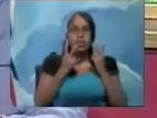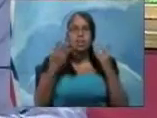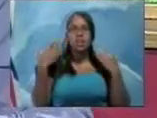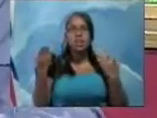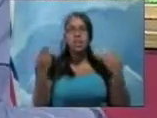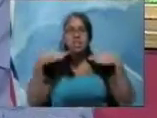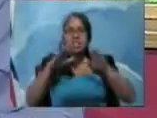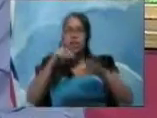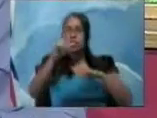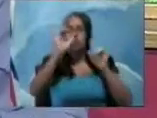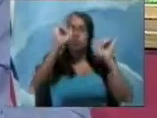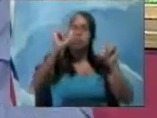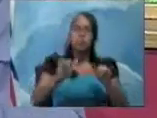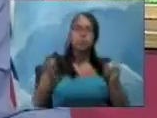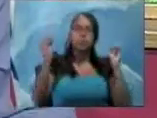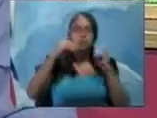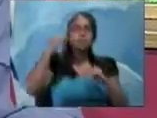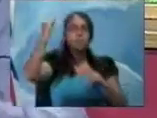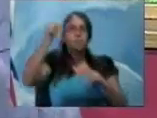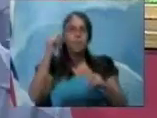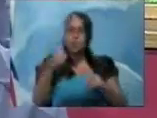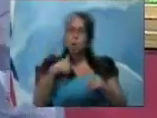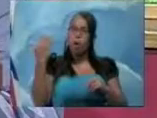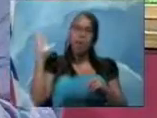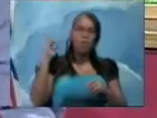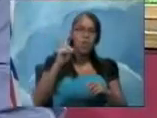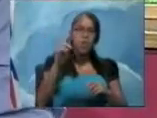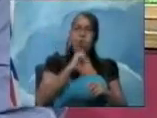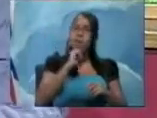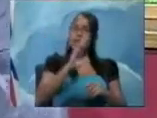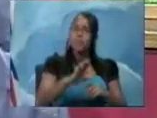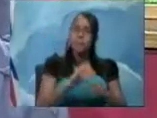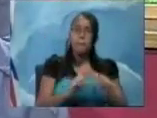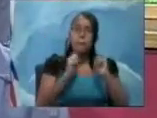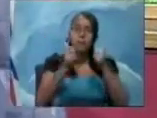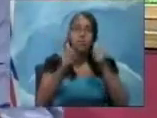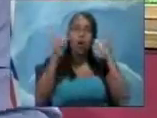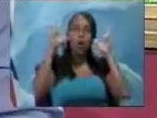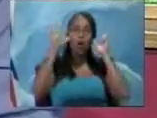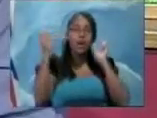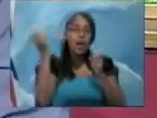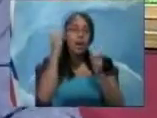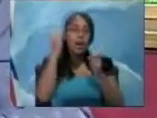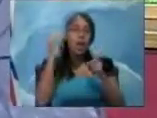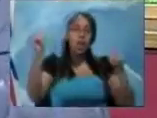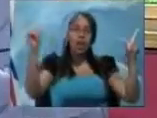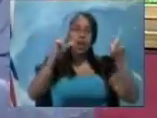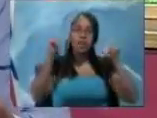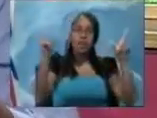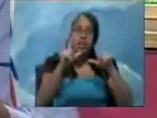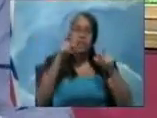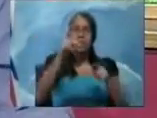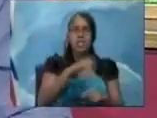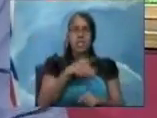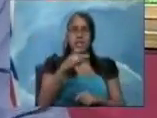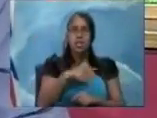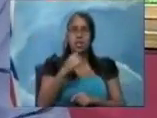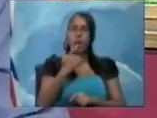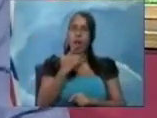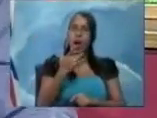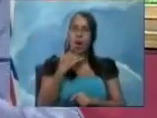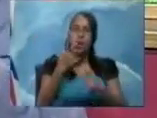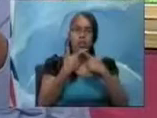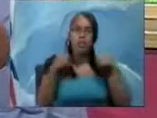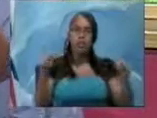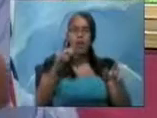usted mismo se pone a meditar dice yo no era así pero desde que empecé a oír la radio desde que empecé a oír la televisión he sentido algo diferente en mi